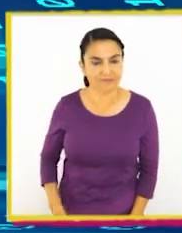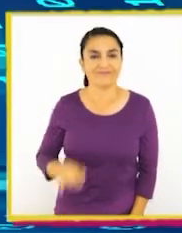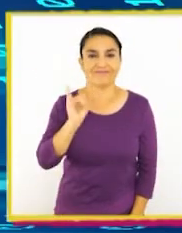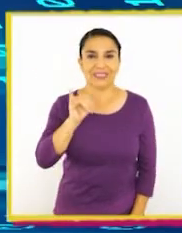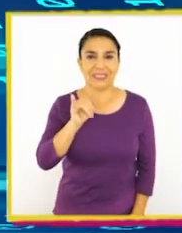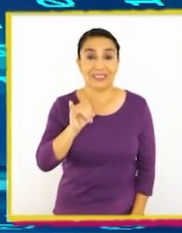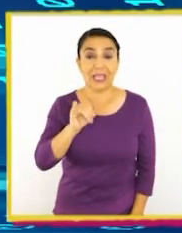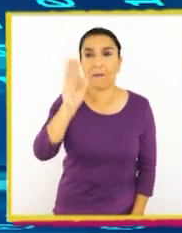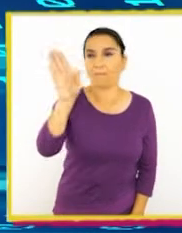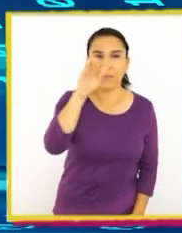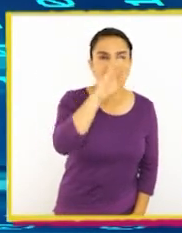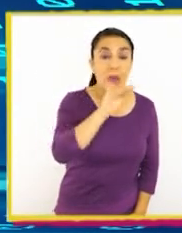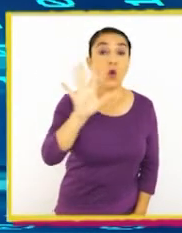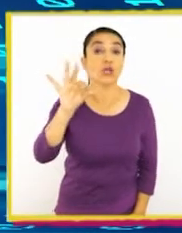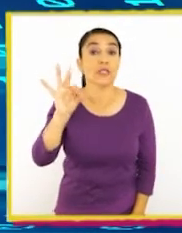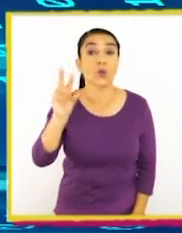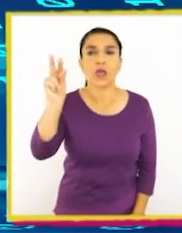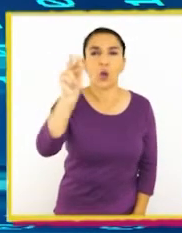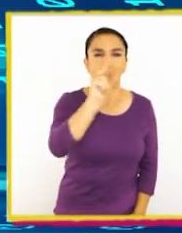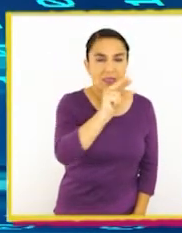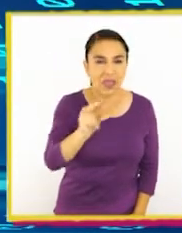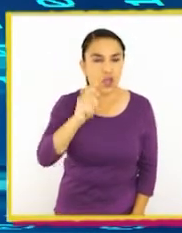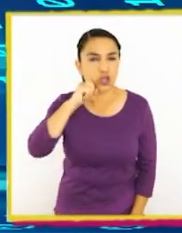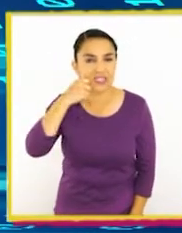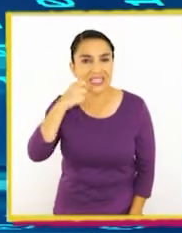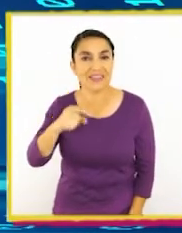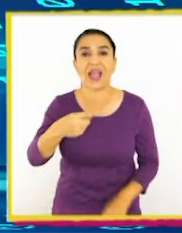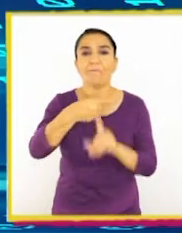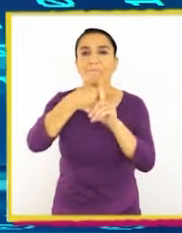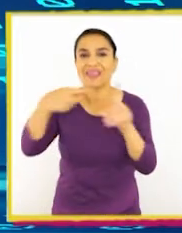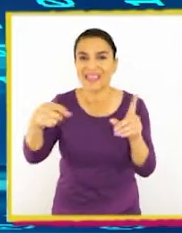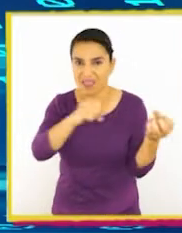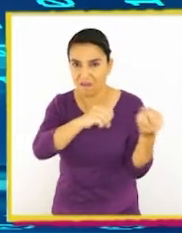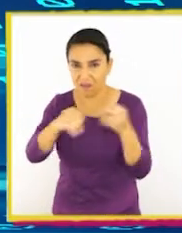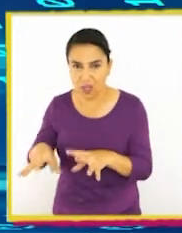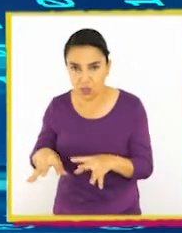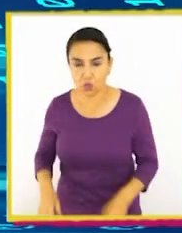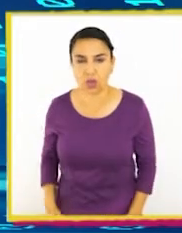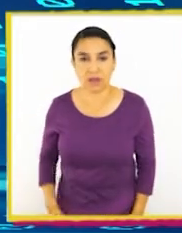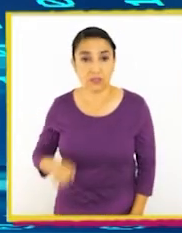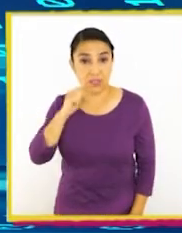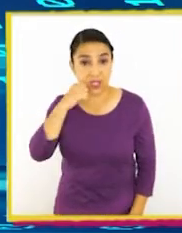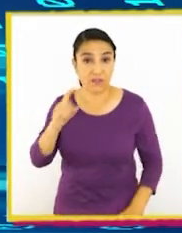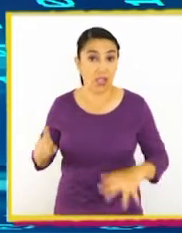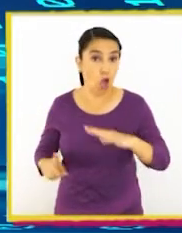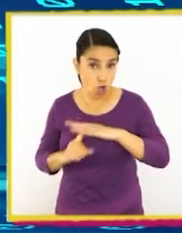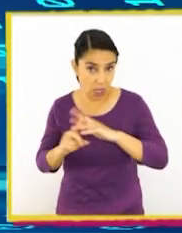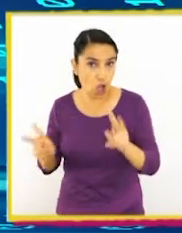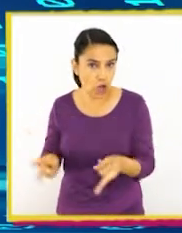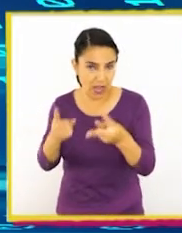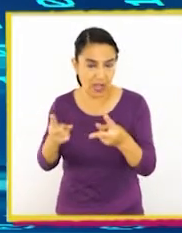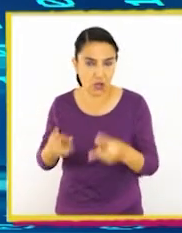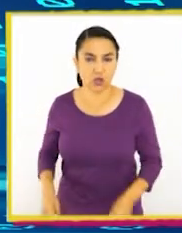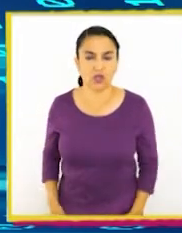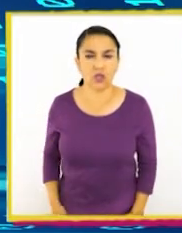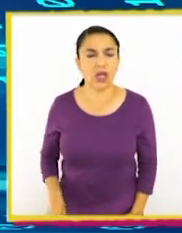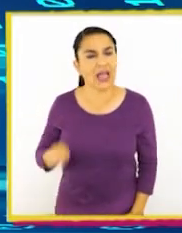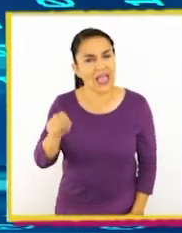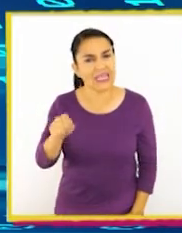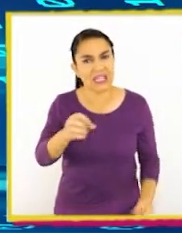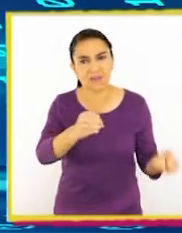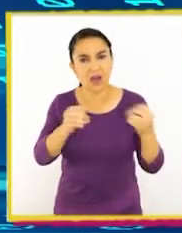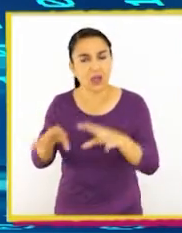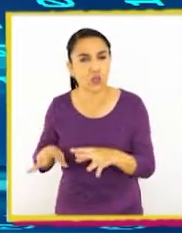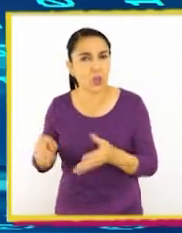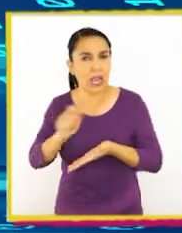Así es, pintamos 50 cuadrados que corresponden a la mitad de la basura. que son desechos orgánicos. Esta parte de la basura se